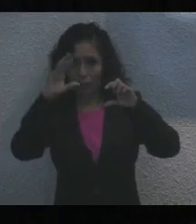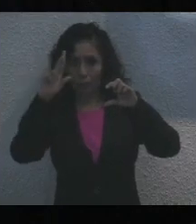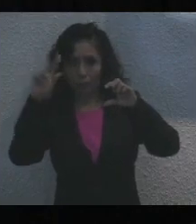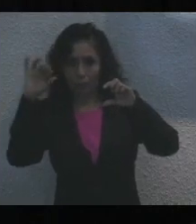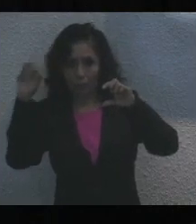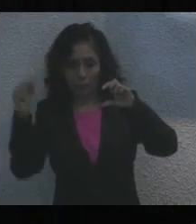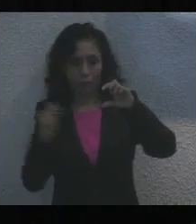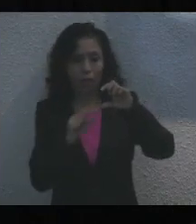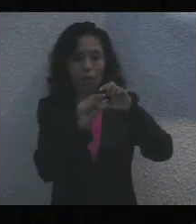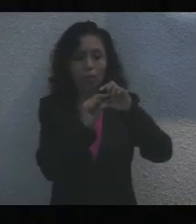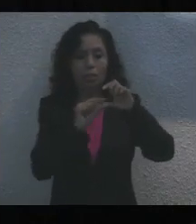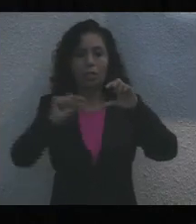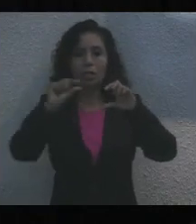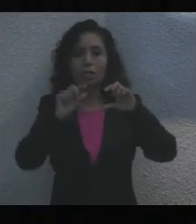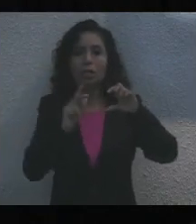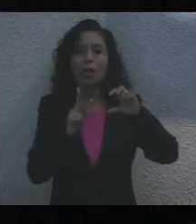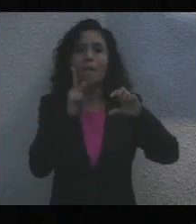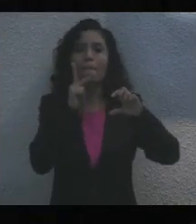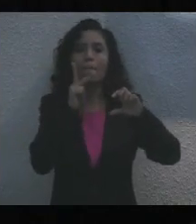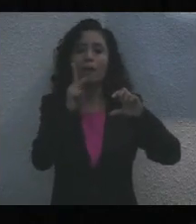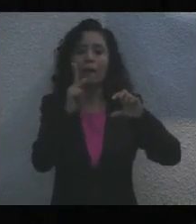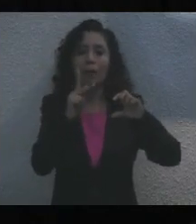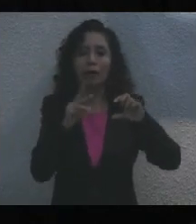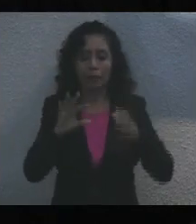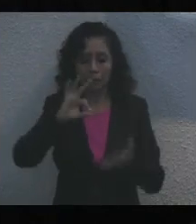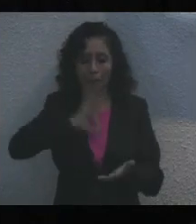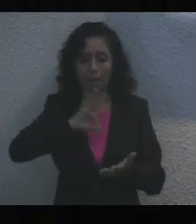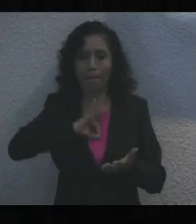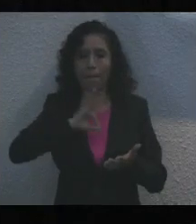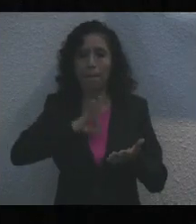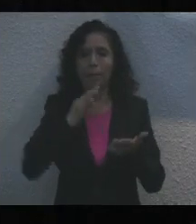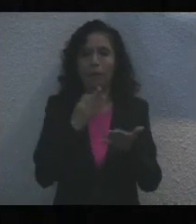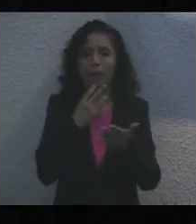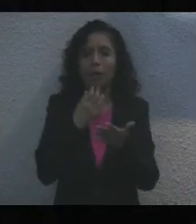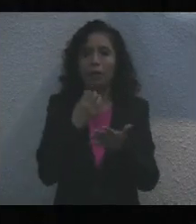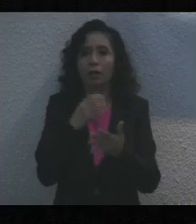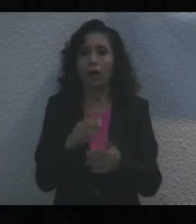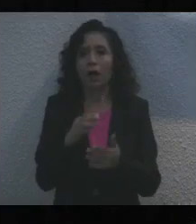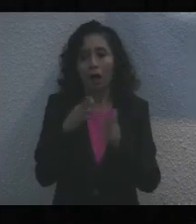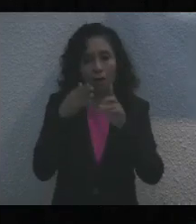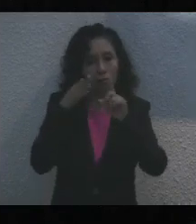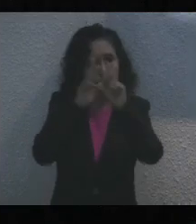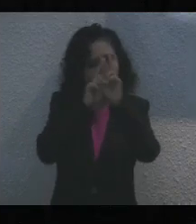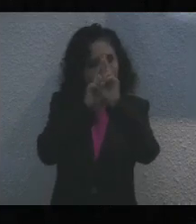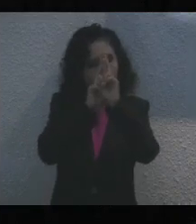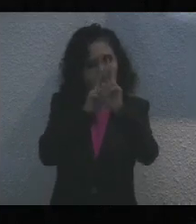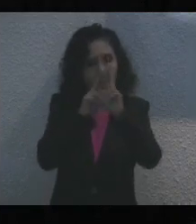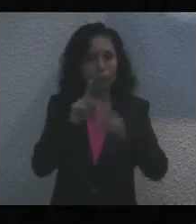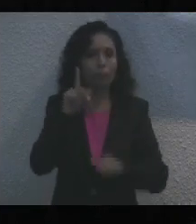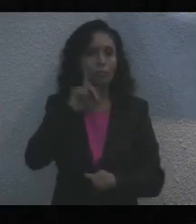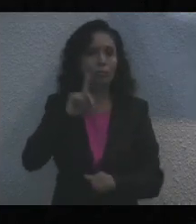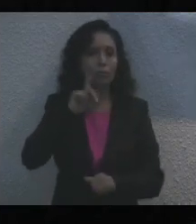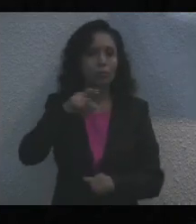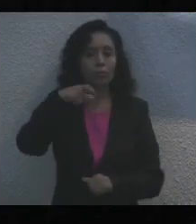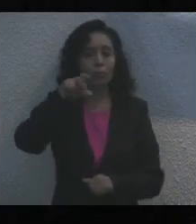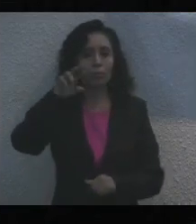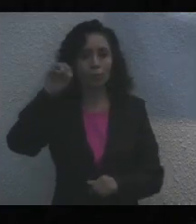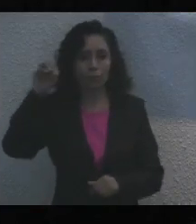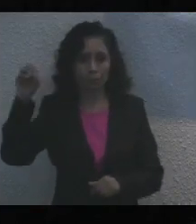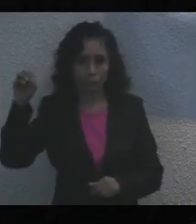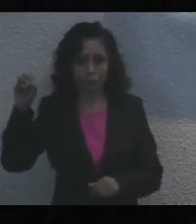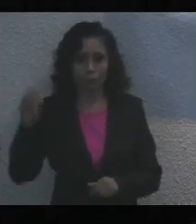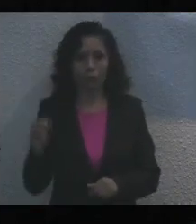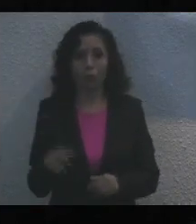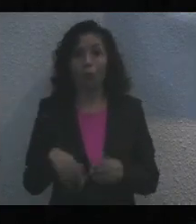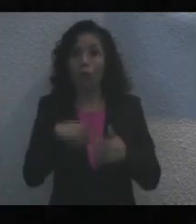las palabras Medalla al Mérito Distinguida Quintanarroense, otorgado a,